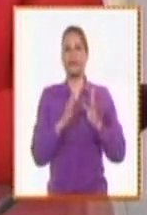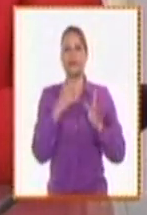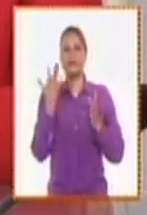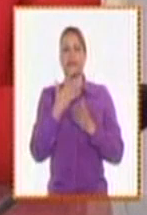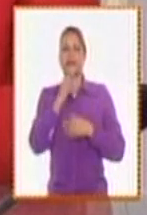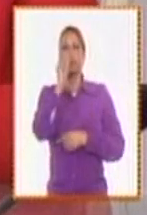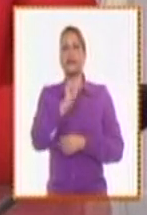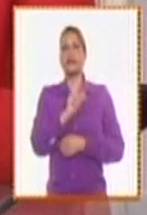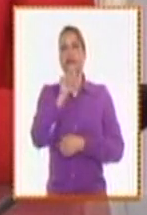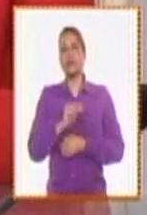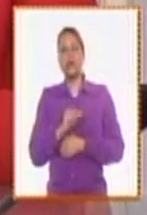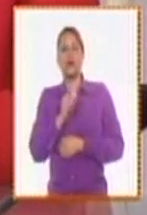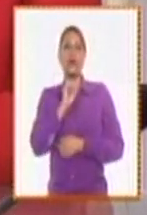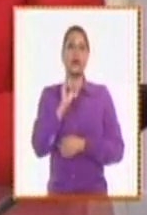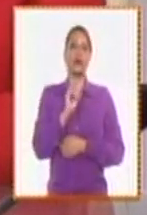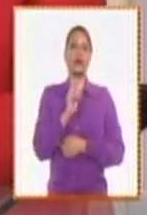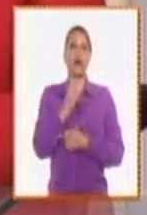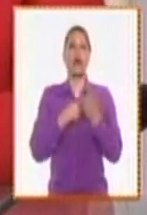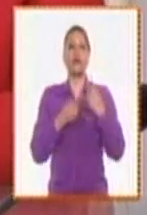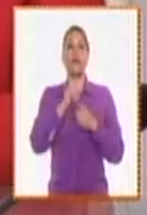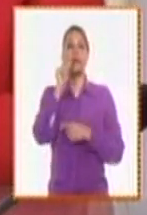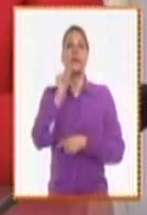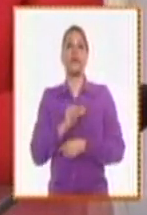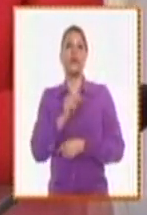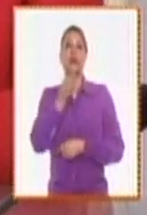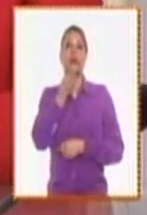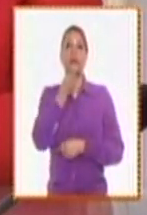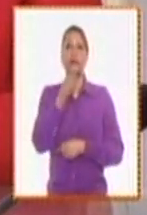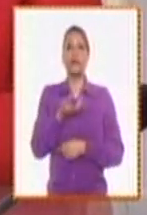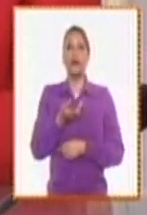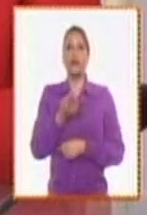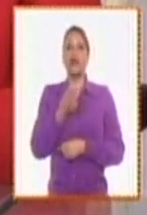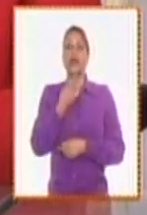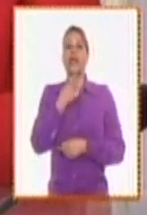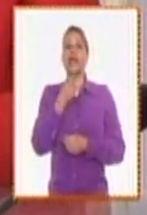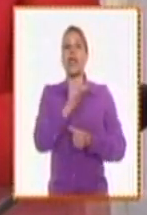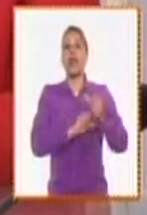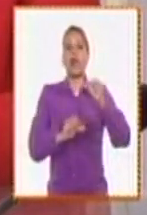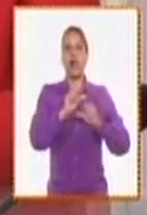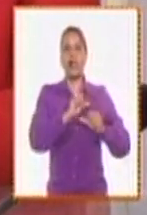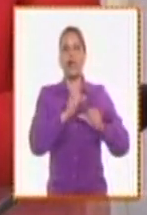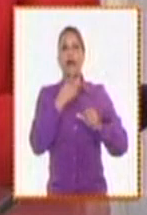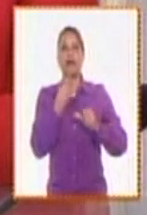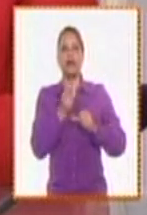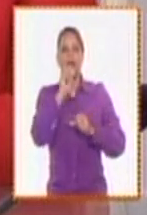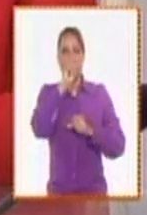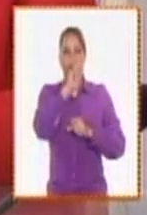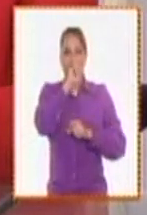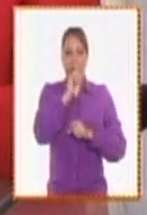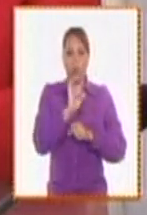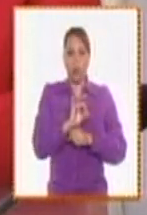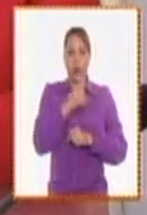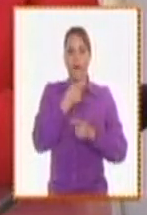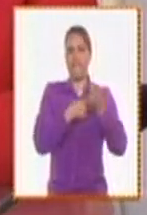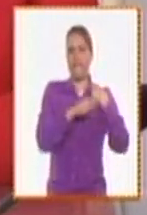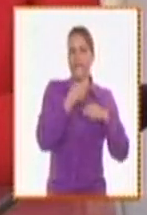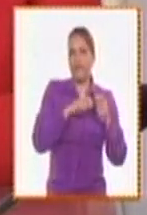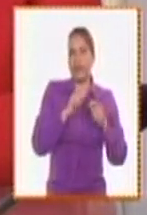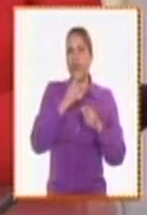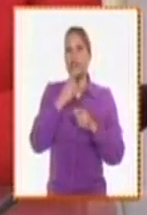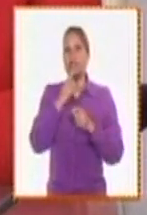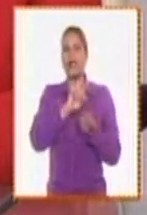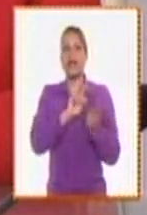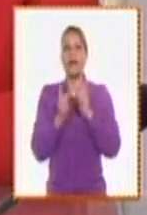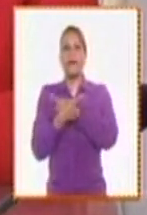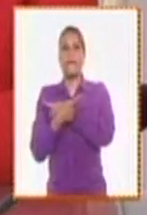aquellas personas aquellas personas que producen, elaboran, adquieran, trafican,